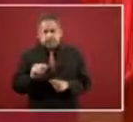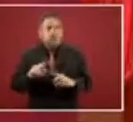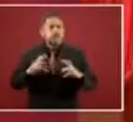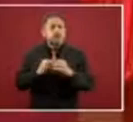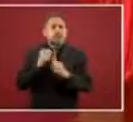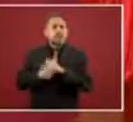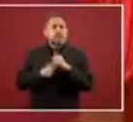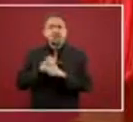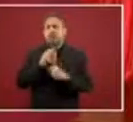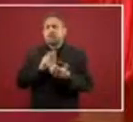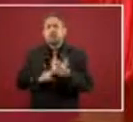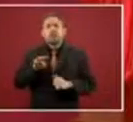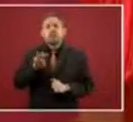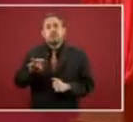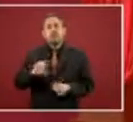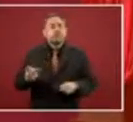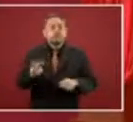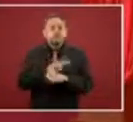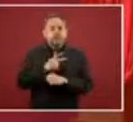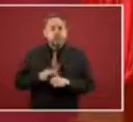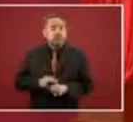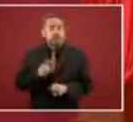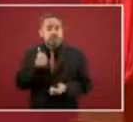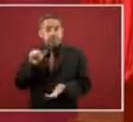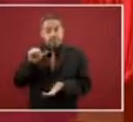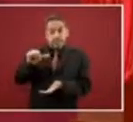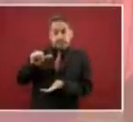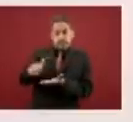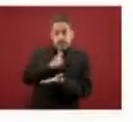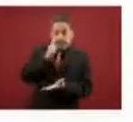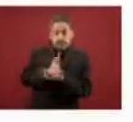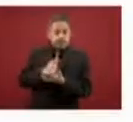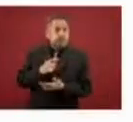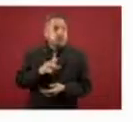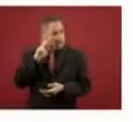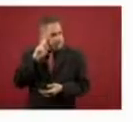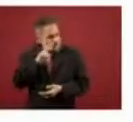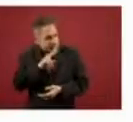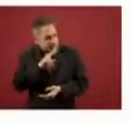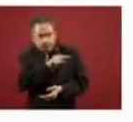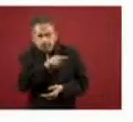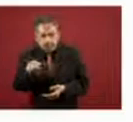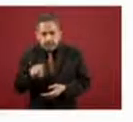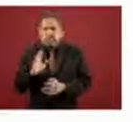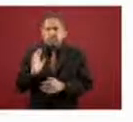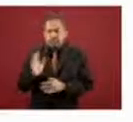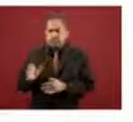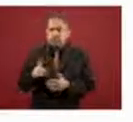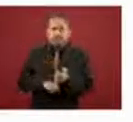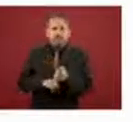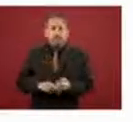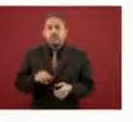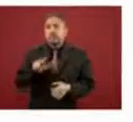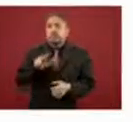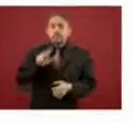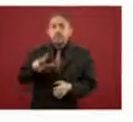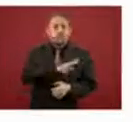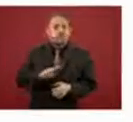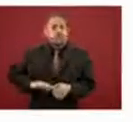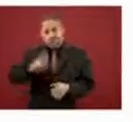la concentración son en 16 ciudades, en forma especial 8 municipios en la región afectada por el huracán